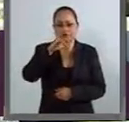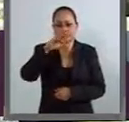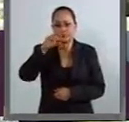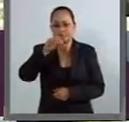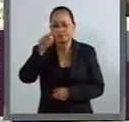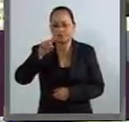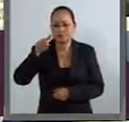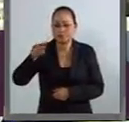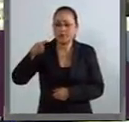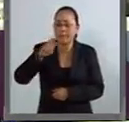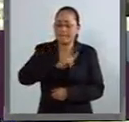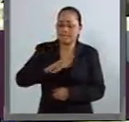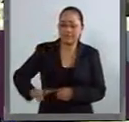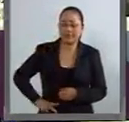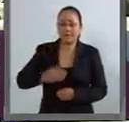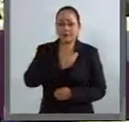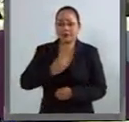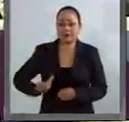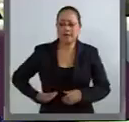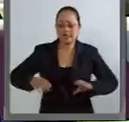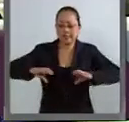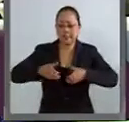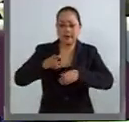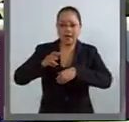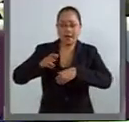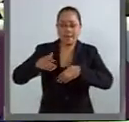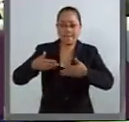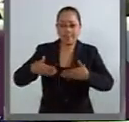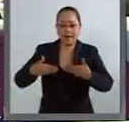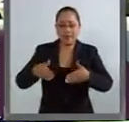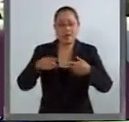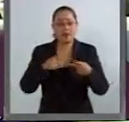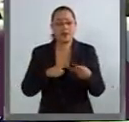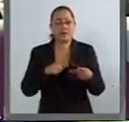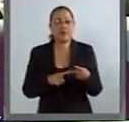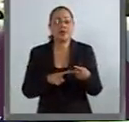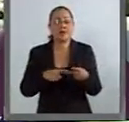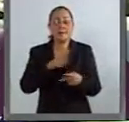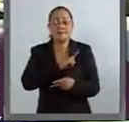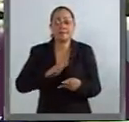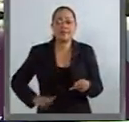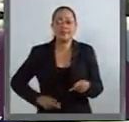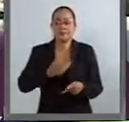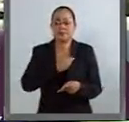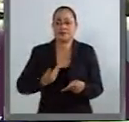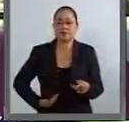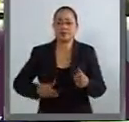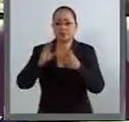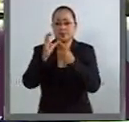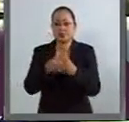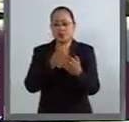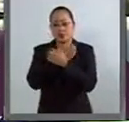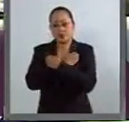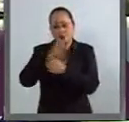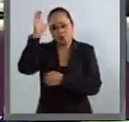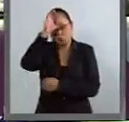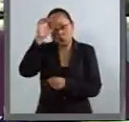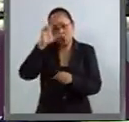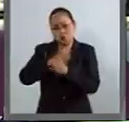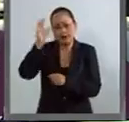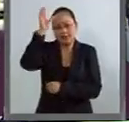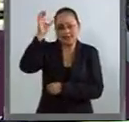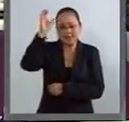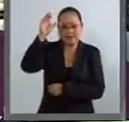Nacional de Panamá y presidente de la Comisión de Educación, Cultura y Ciencia y Tecnología y Comunicación